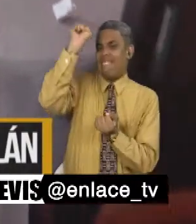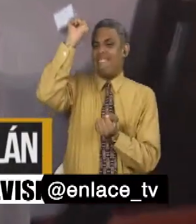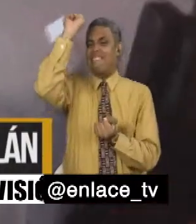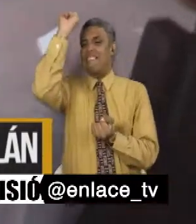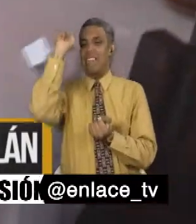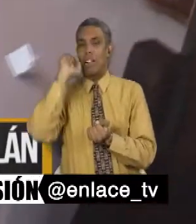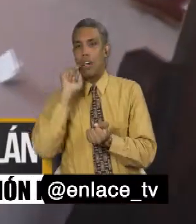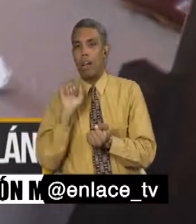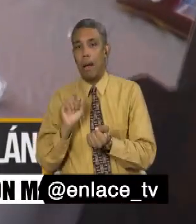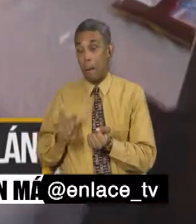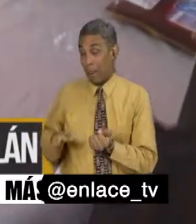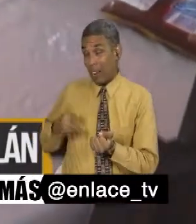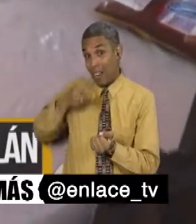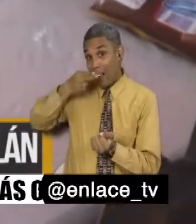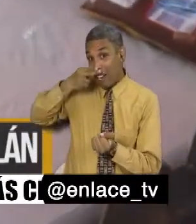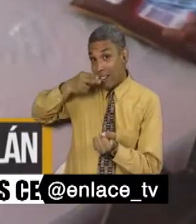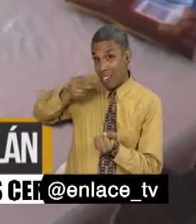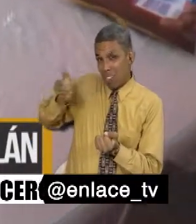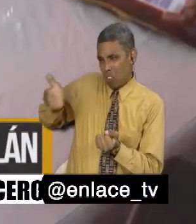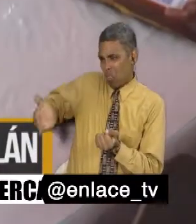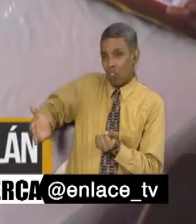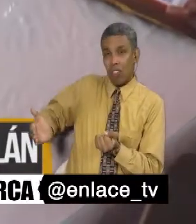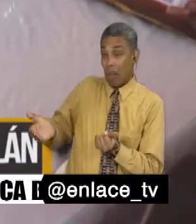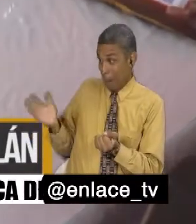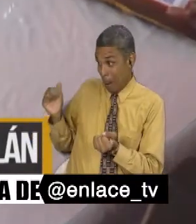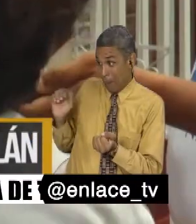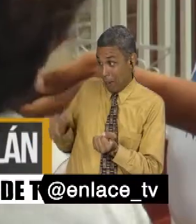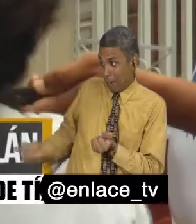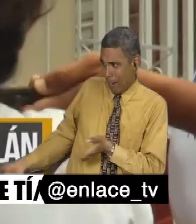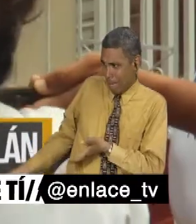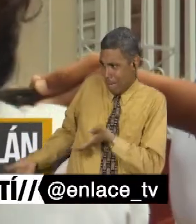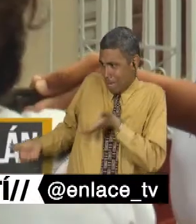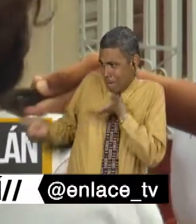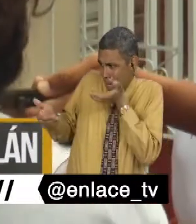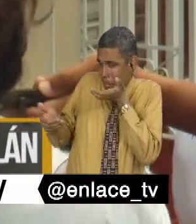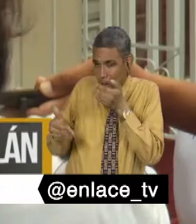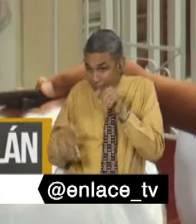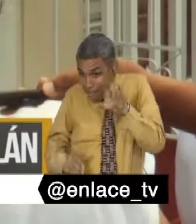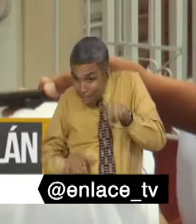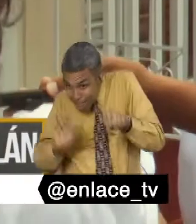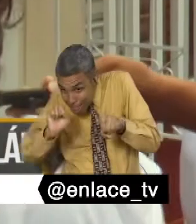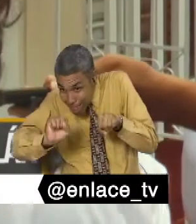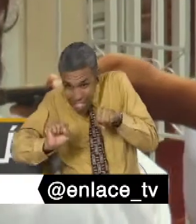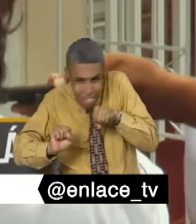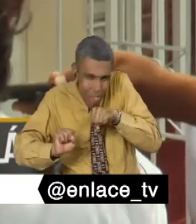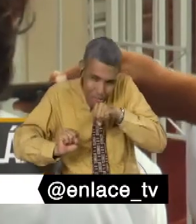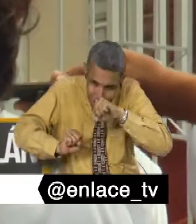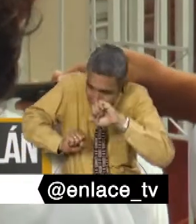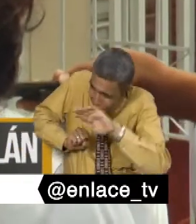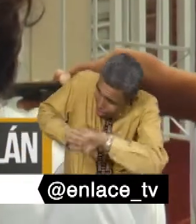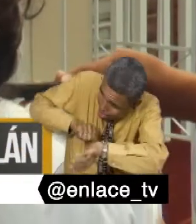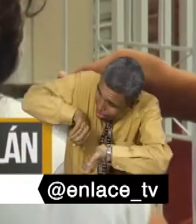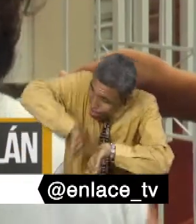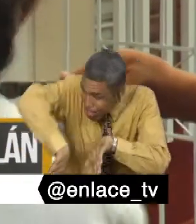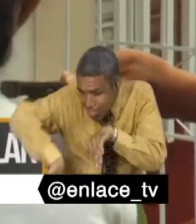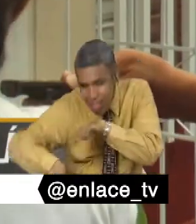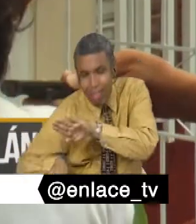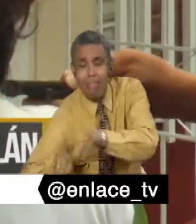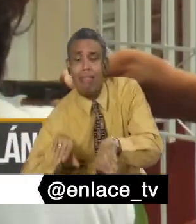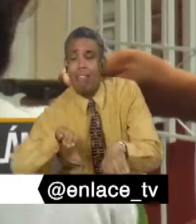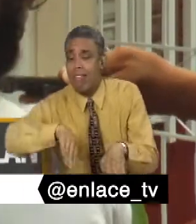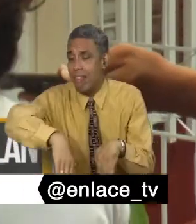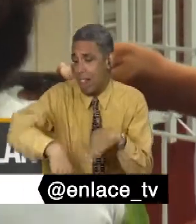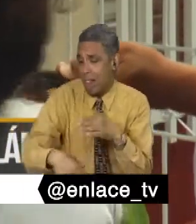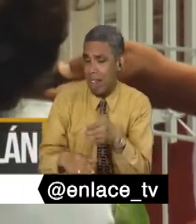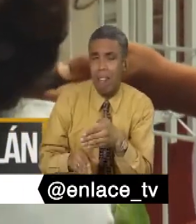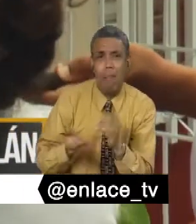a un menor de edad para cometer el hurto y llevarse así el aparato. Abrieron como especie de un hueco y metieron un niño